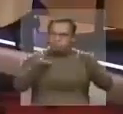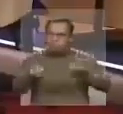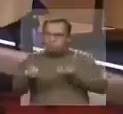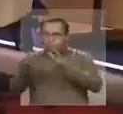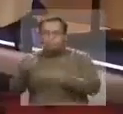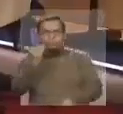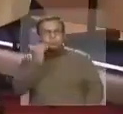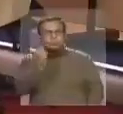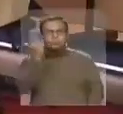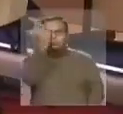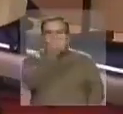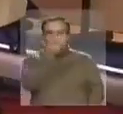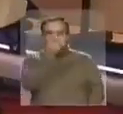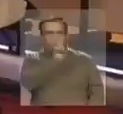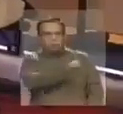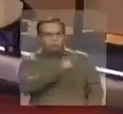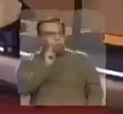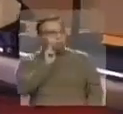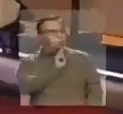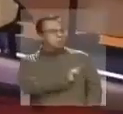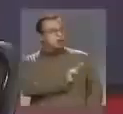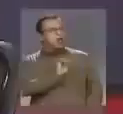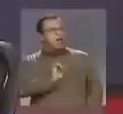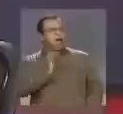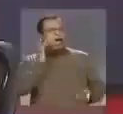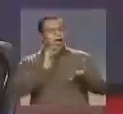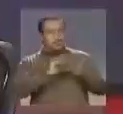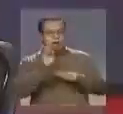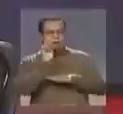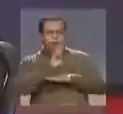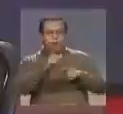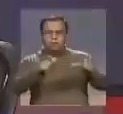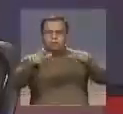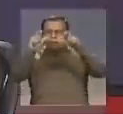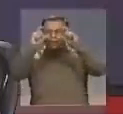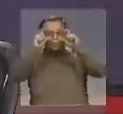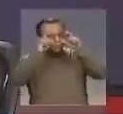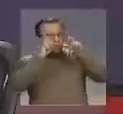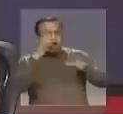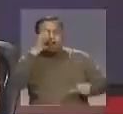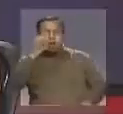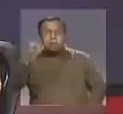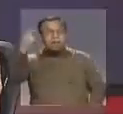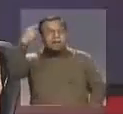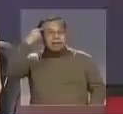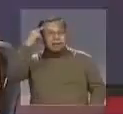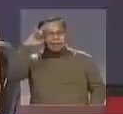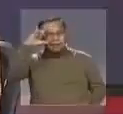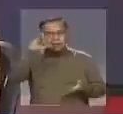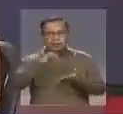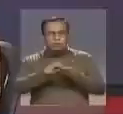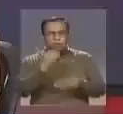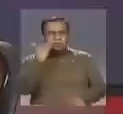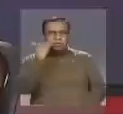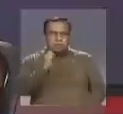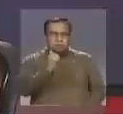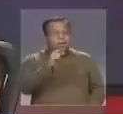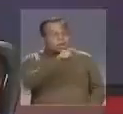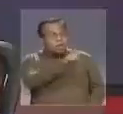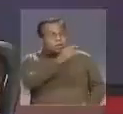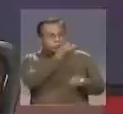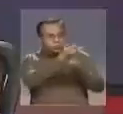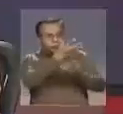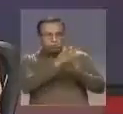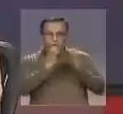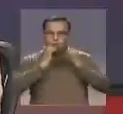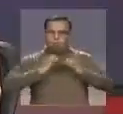las mujeres negras desde esos lentes. Sí. Y esos lentes es lo que hace que un hombre piense que porque la mujer negra tiene una